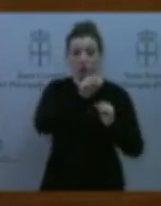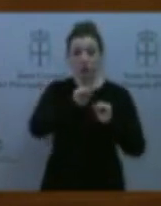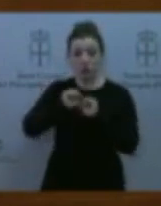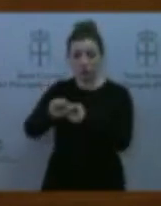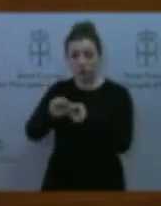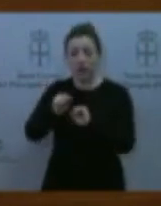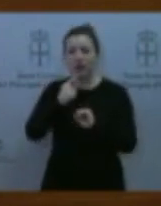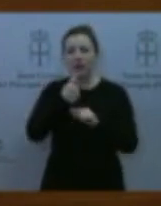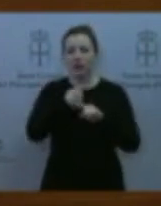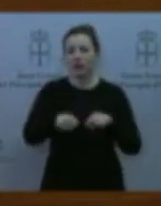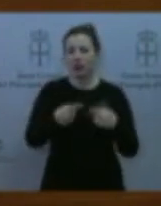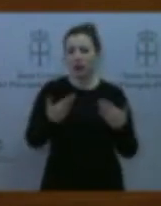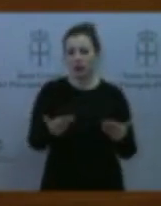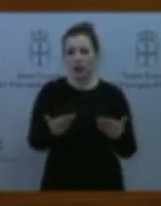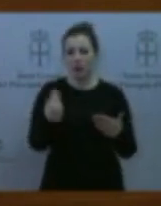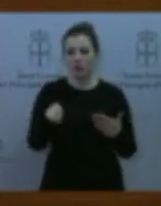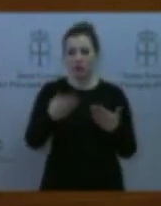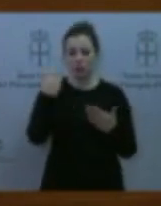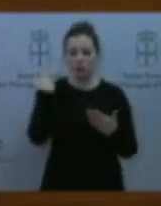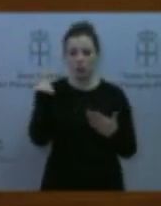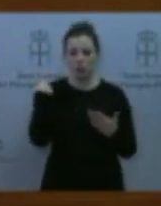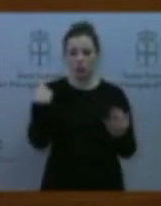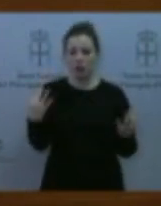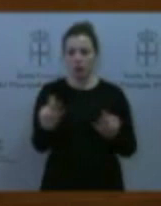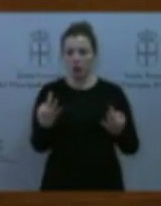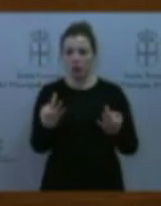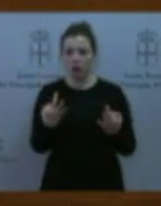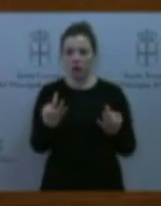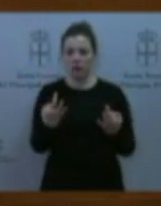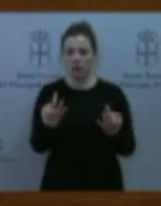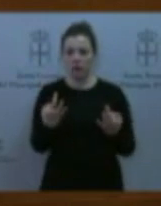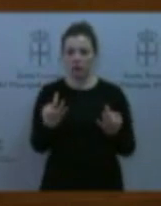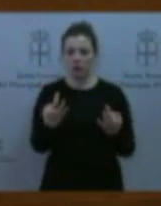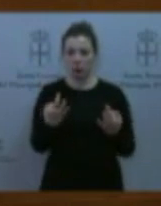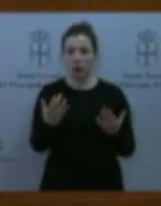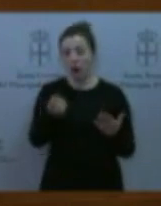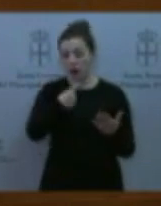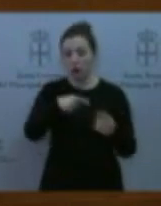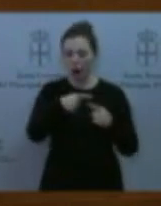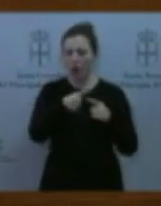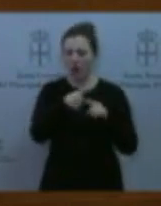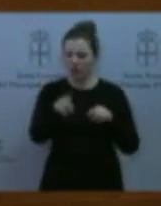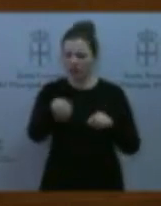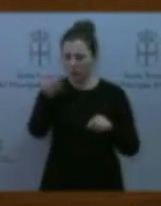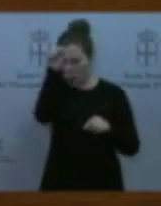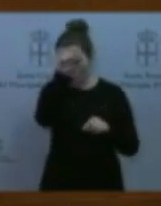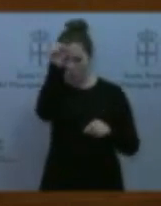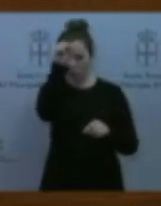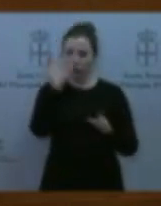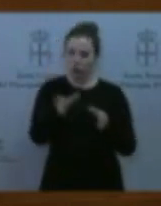éramos más próximos, que también las hay. Para nosotras, en la materia prima de una ley es